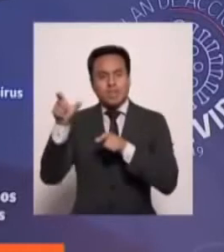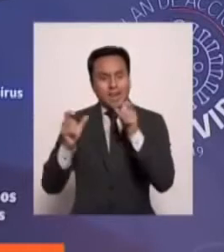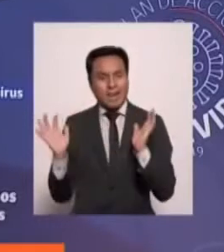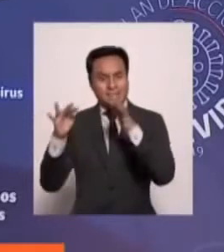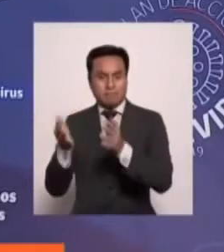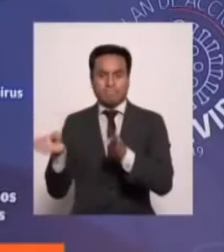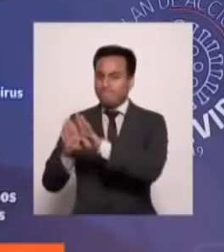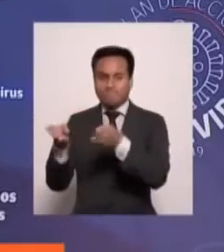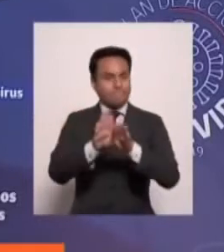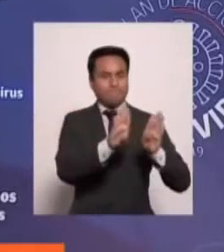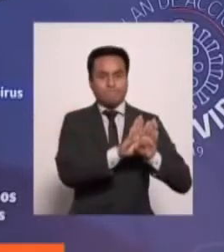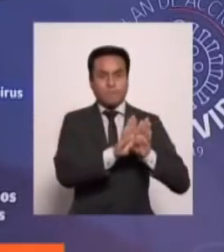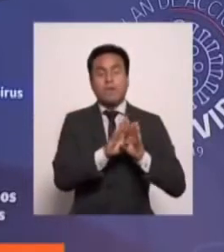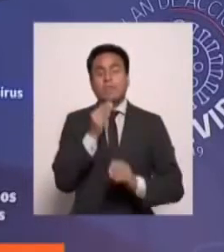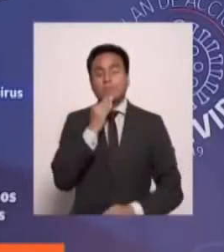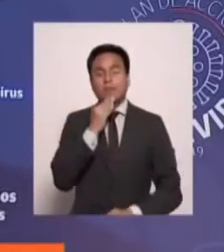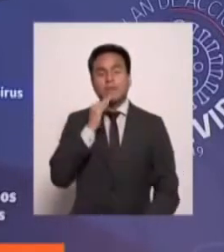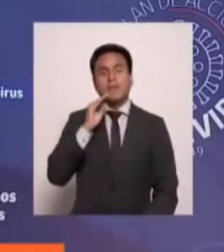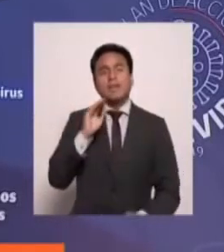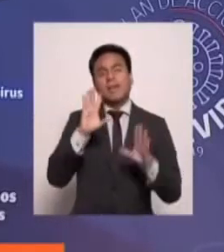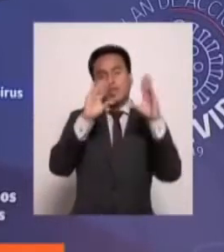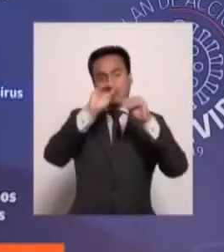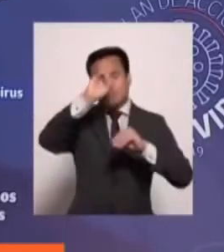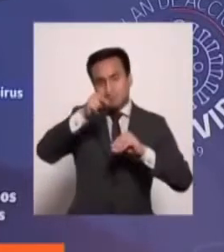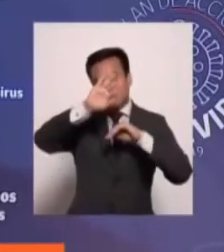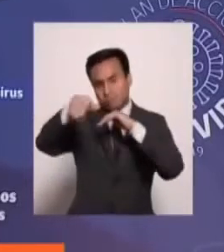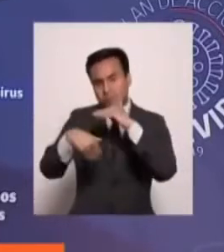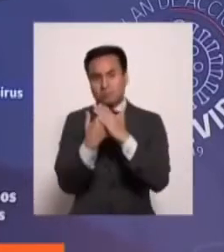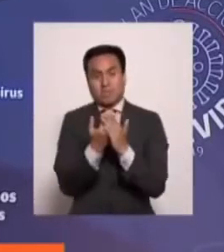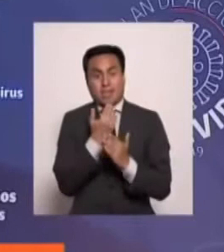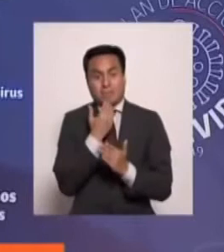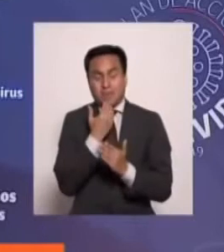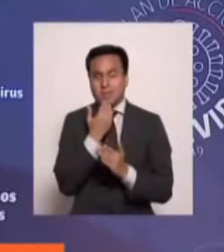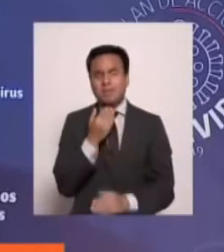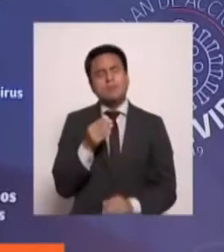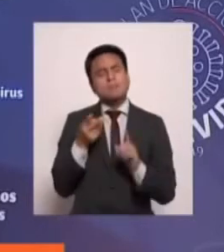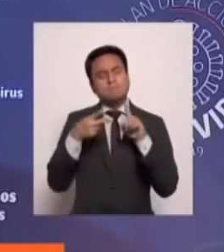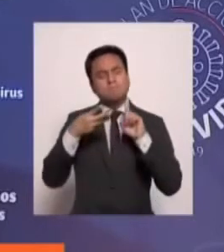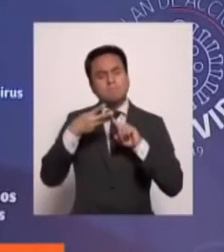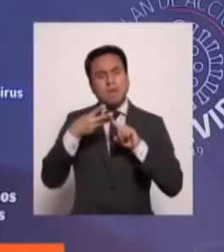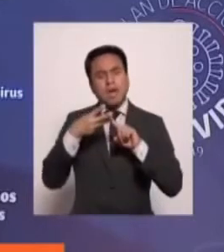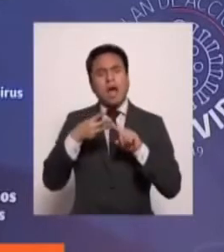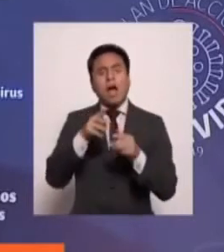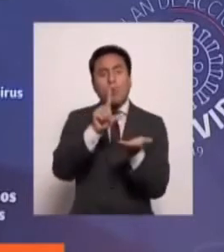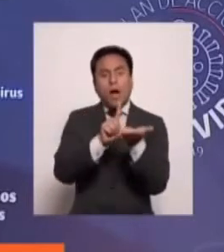de 36.000 pesos. Actualmente se bajó esa cifra a alrededor de 25.000 pesos